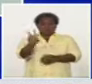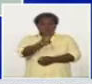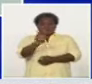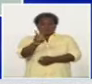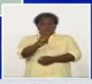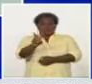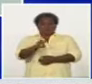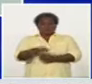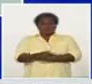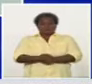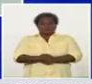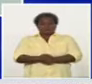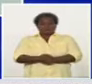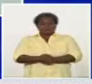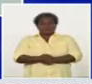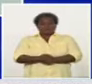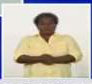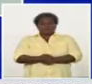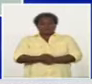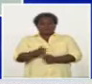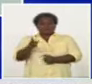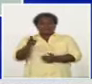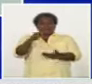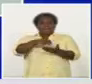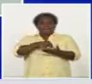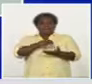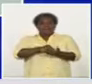autóctonos, Minas con 2 y Vertientes con